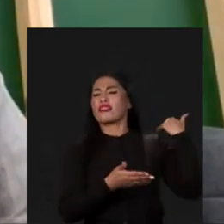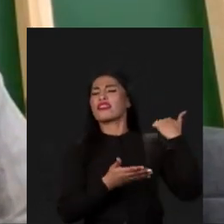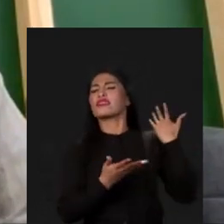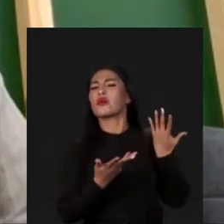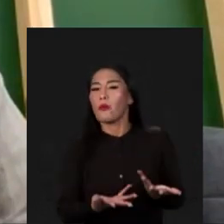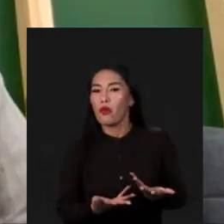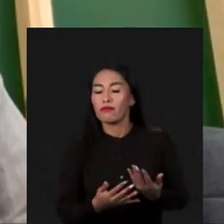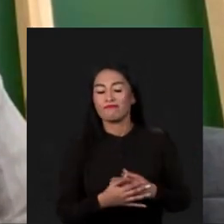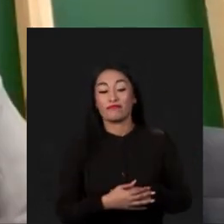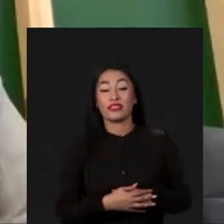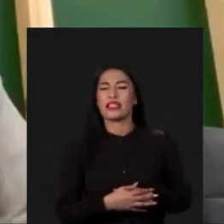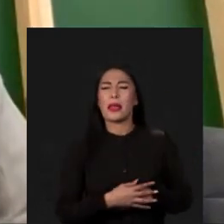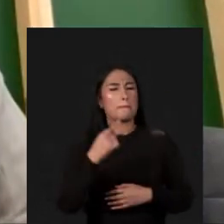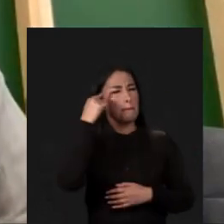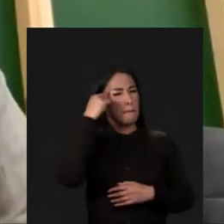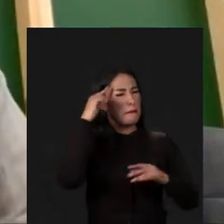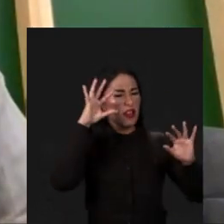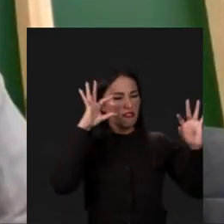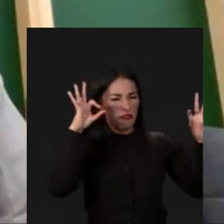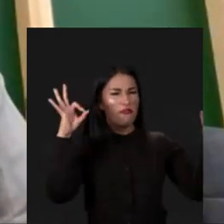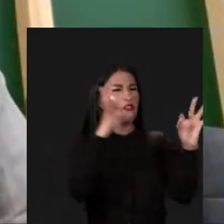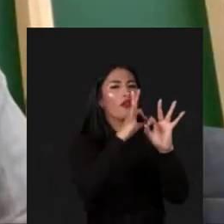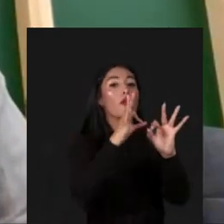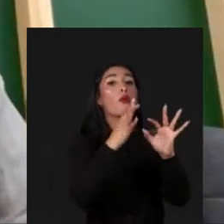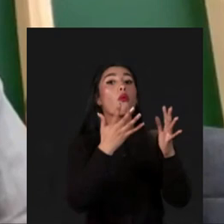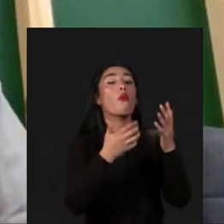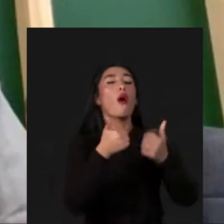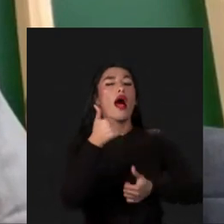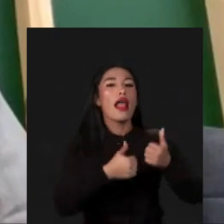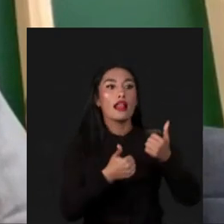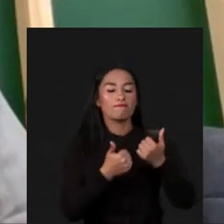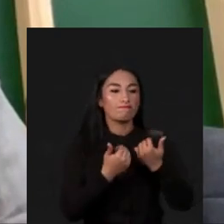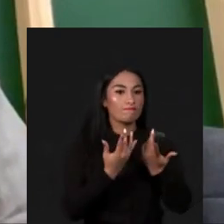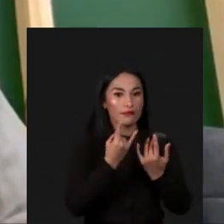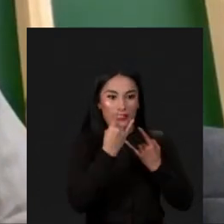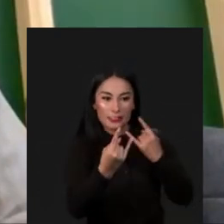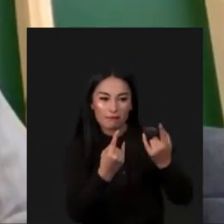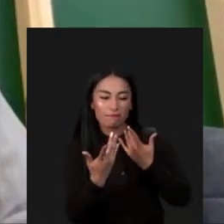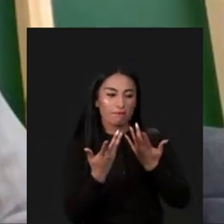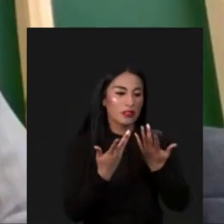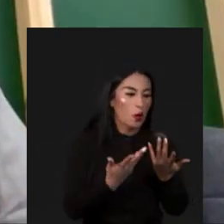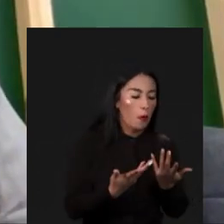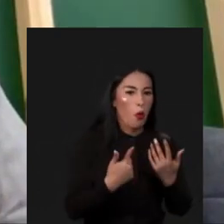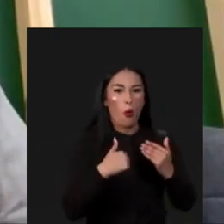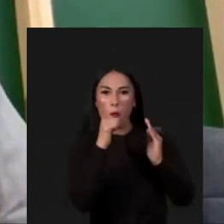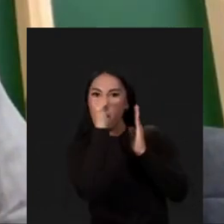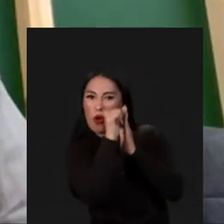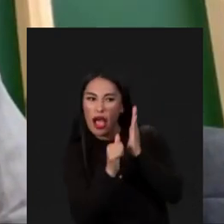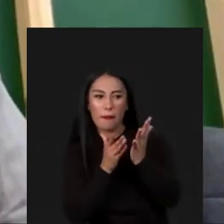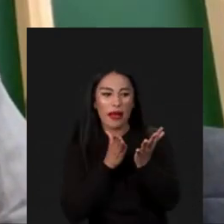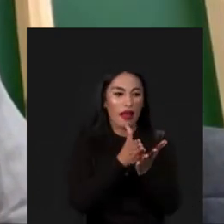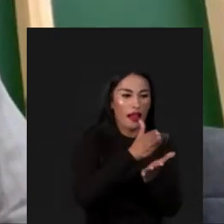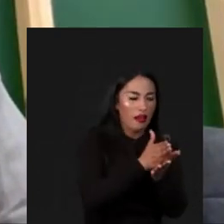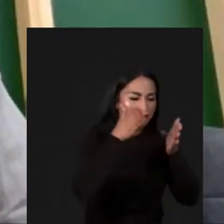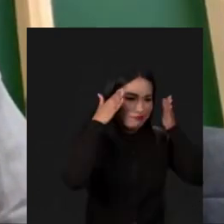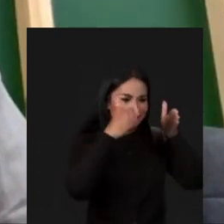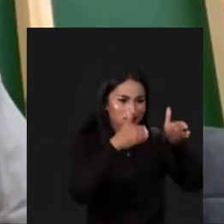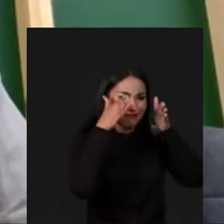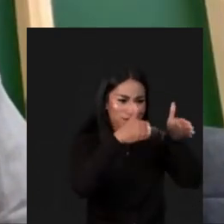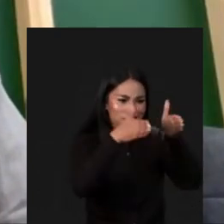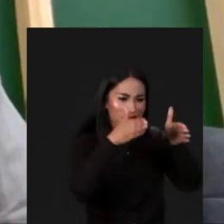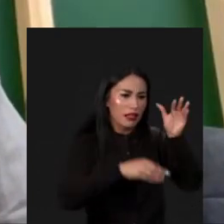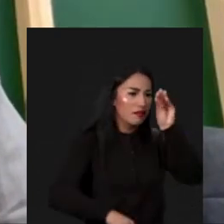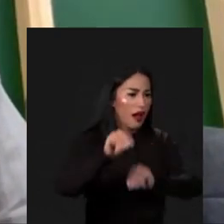focalizadas en sus intereses, en la investigación, en la educación, en los programas que tienen que impartir, en cierta manera, y simplifico